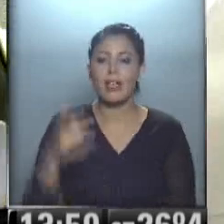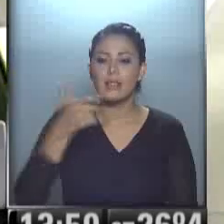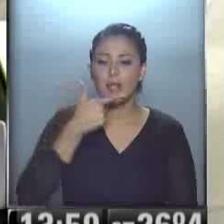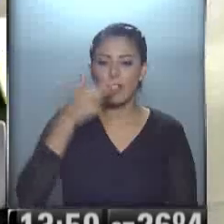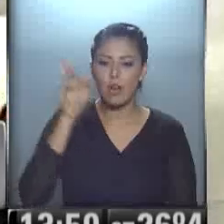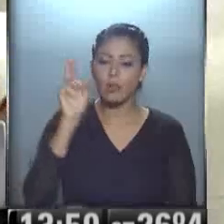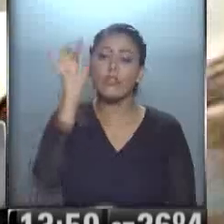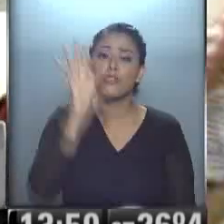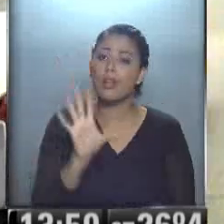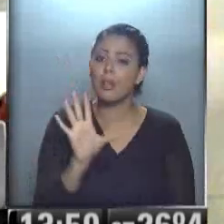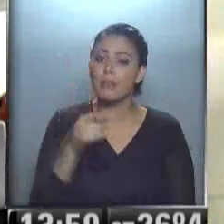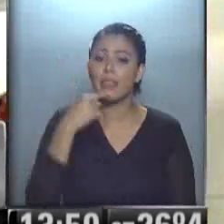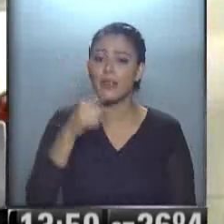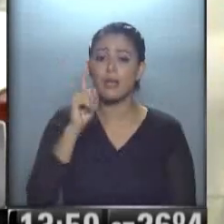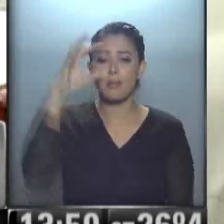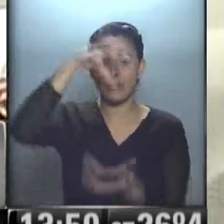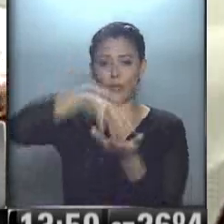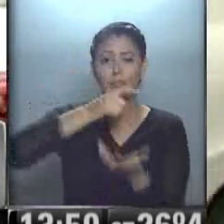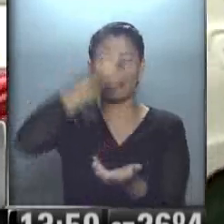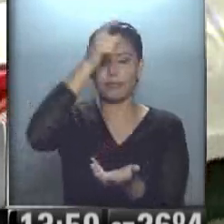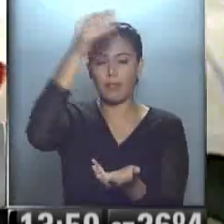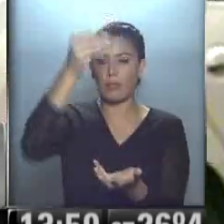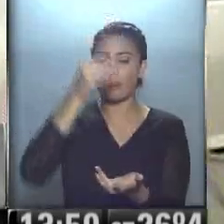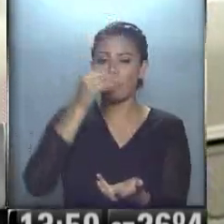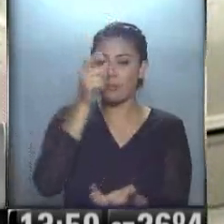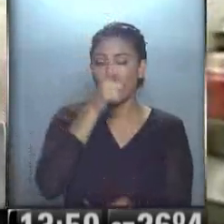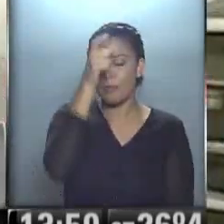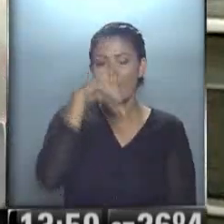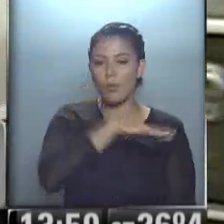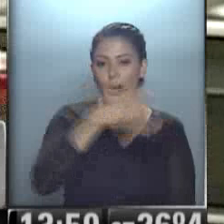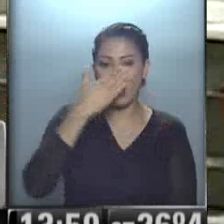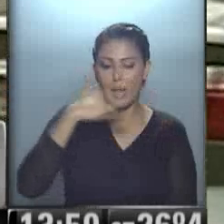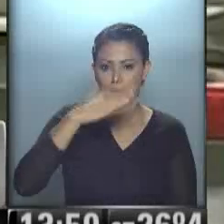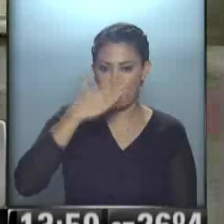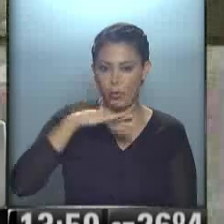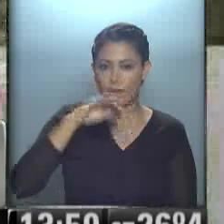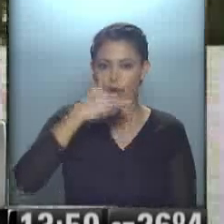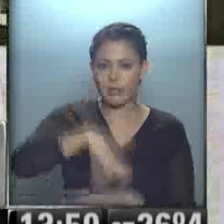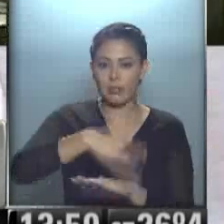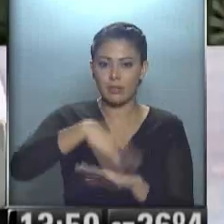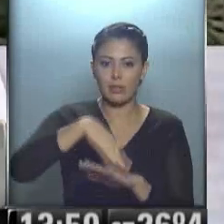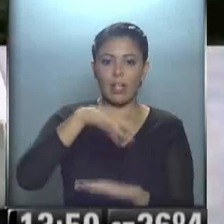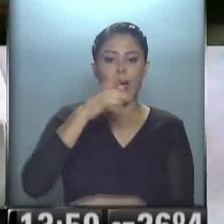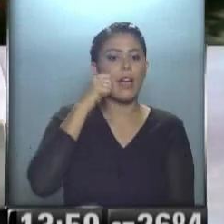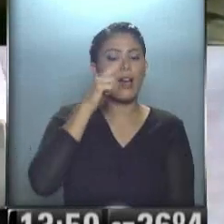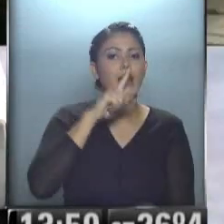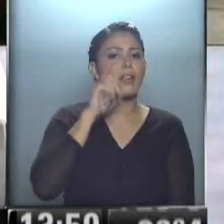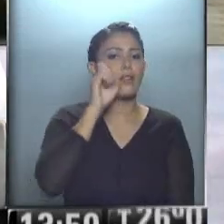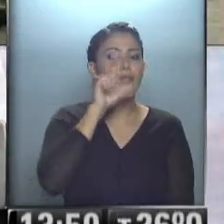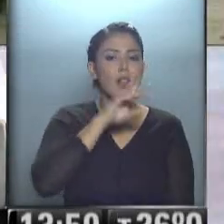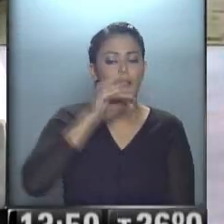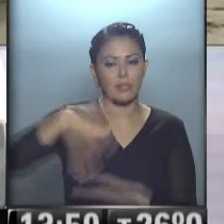Roberto simplemente para decir que en este cuartel de bomberos del barrio Porteño de la boca aquí en Garibaldi 2048